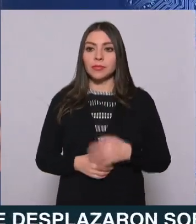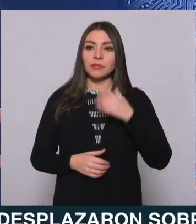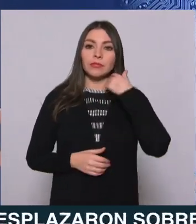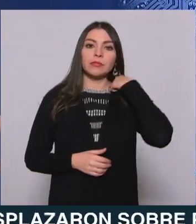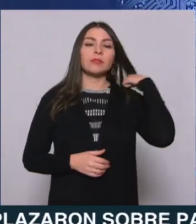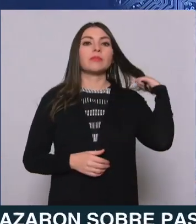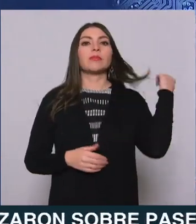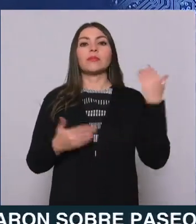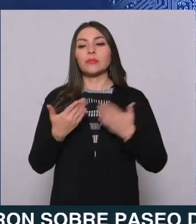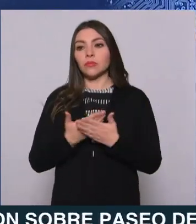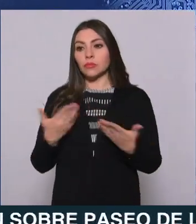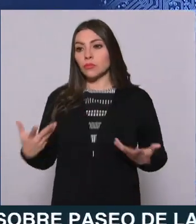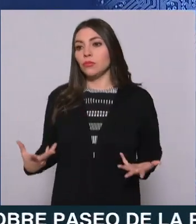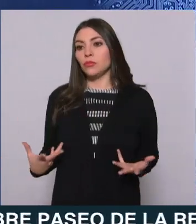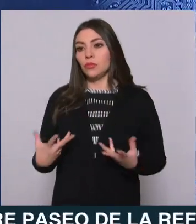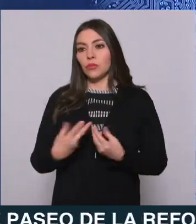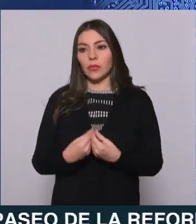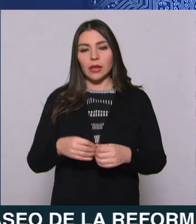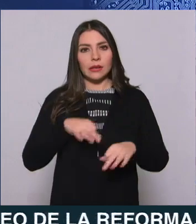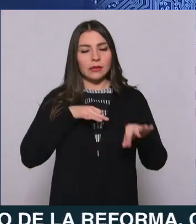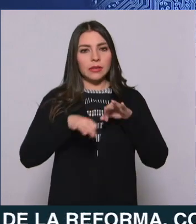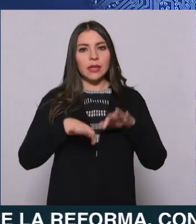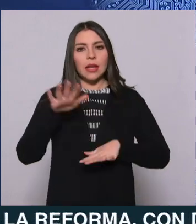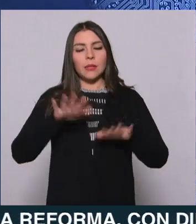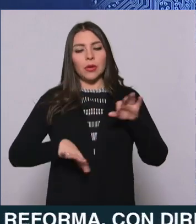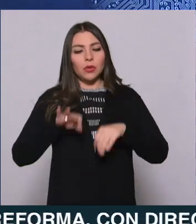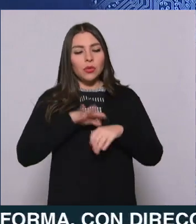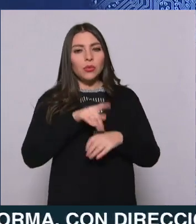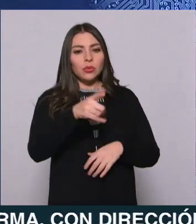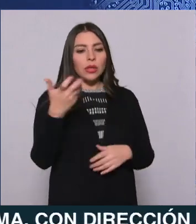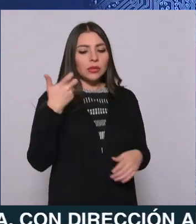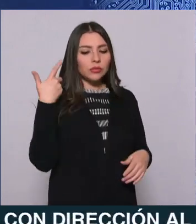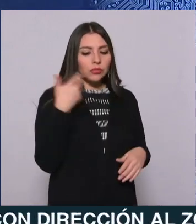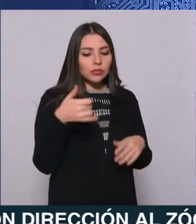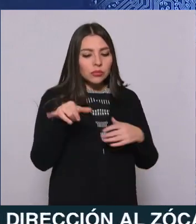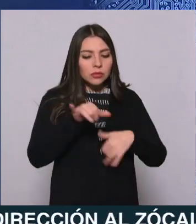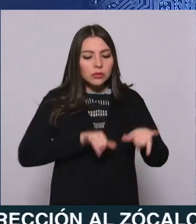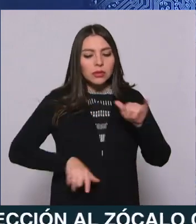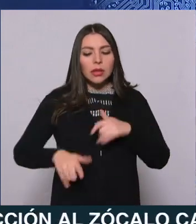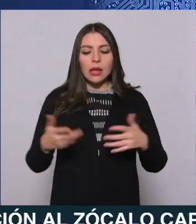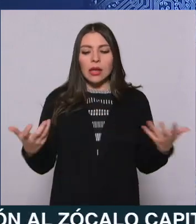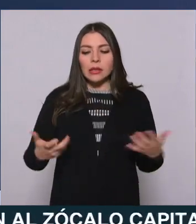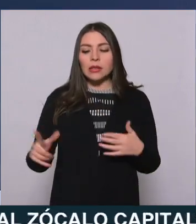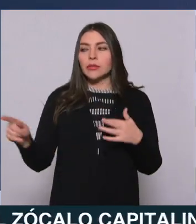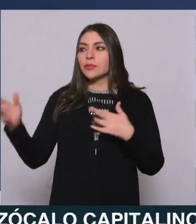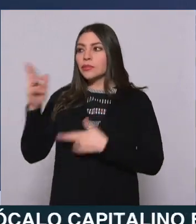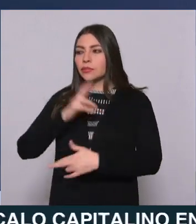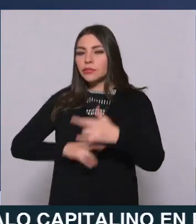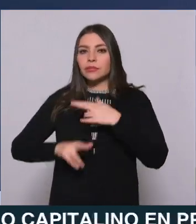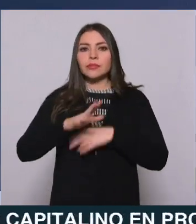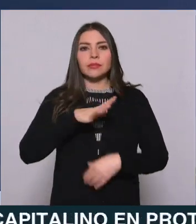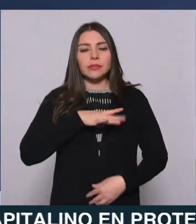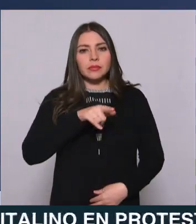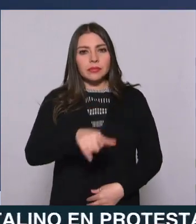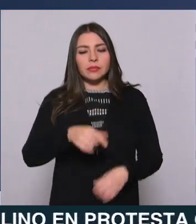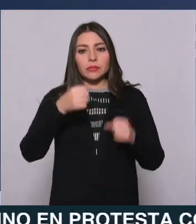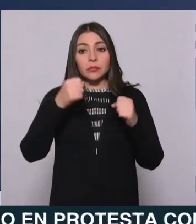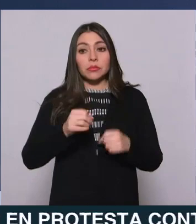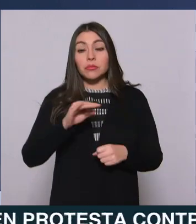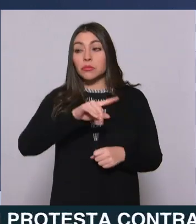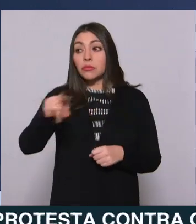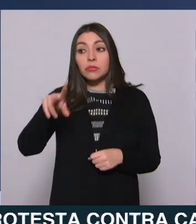completamente de la mano, es decir, el médico te manda unos análisis, te los practicas, regresas y a leer resultados y diagnosticar. Sin ellos no se podría